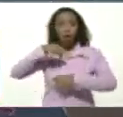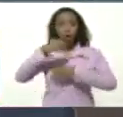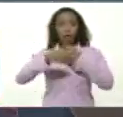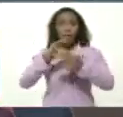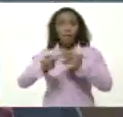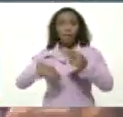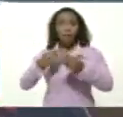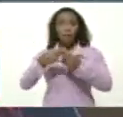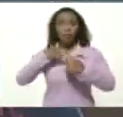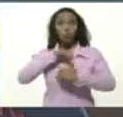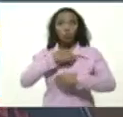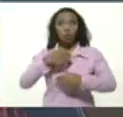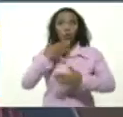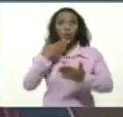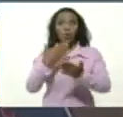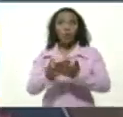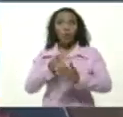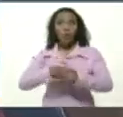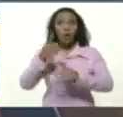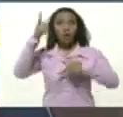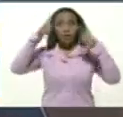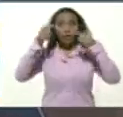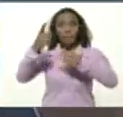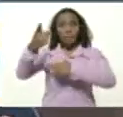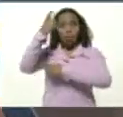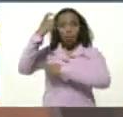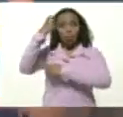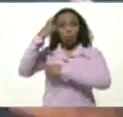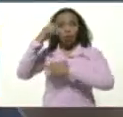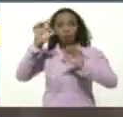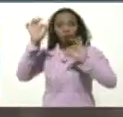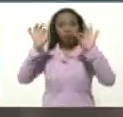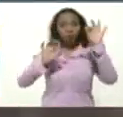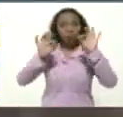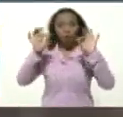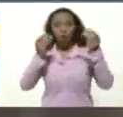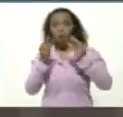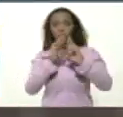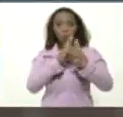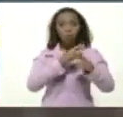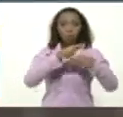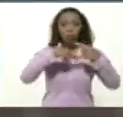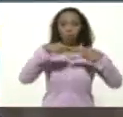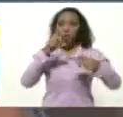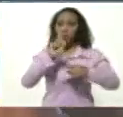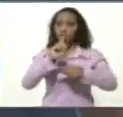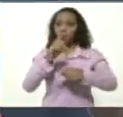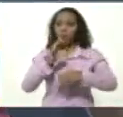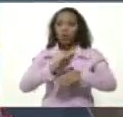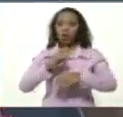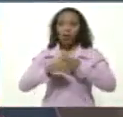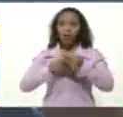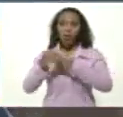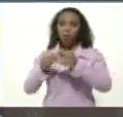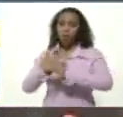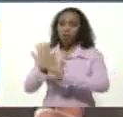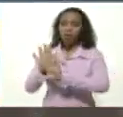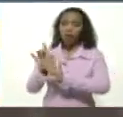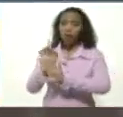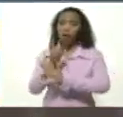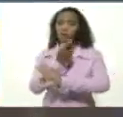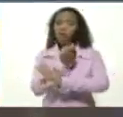nunca, nos exigimos, porque Chávez nos enseñó a medir los resultados de la revolución no por lo que ya hemos hecho, sino por lo que